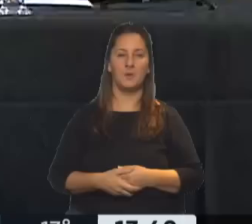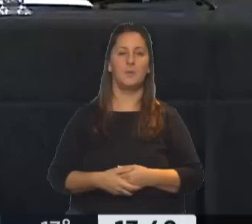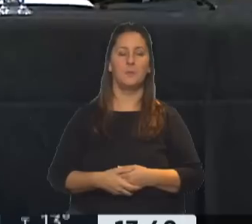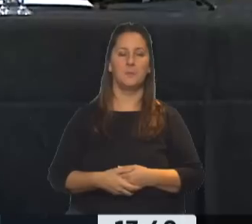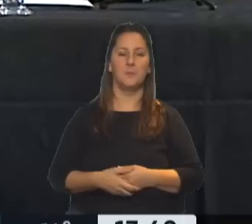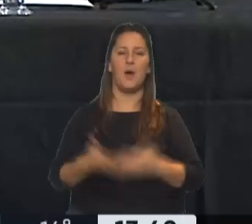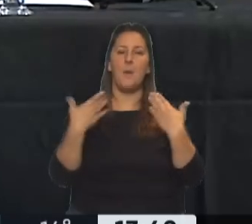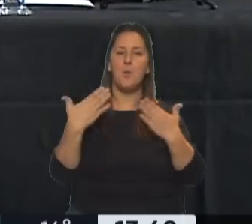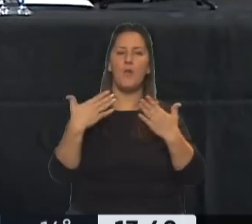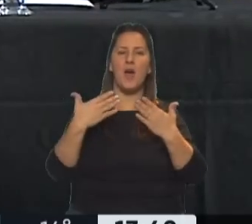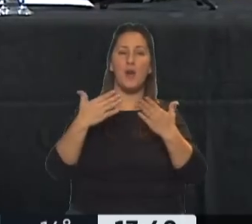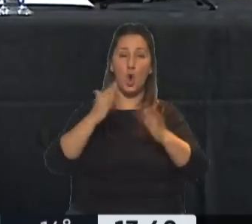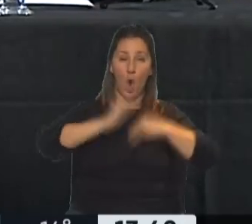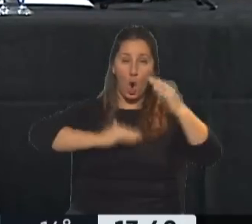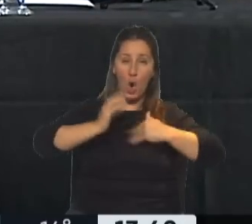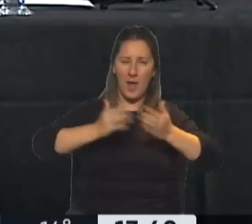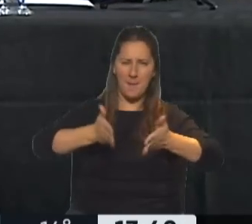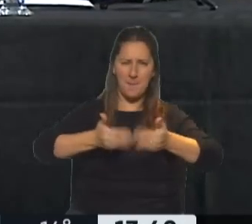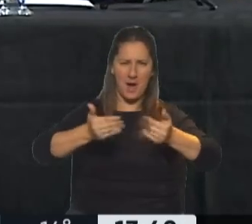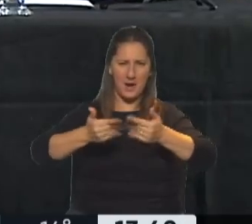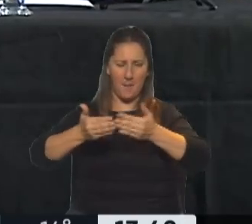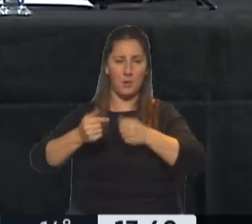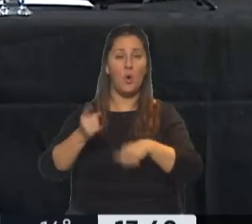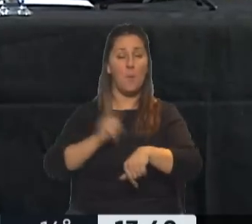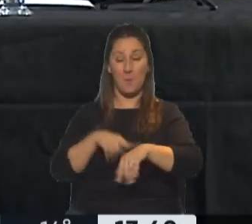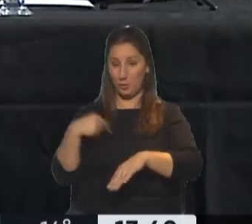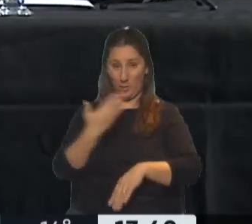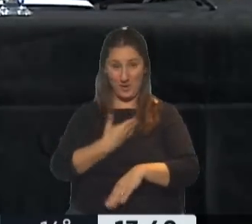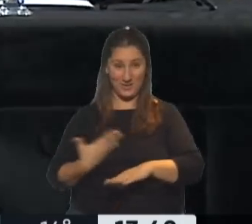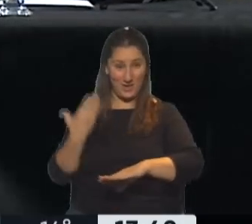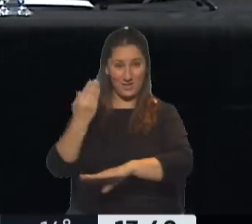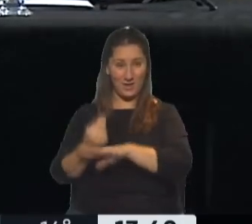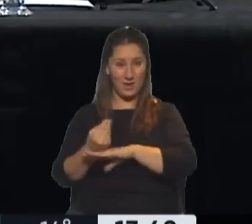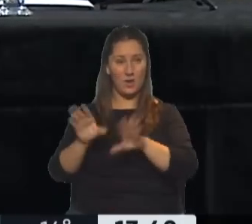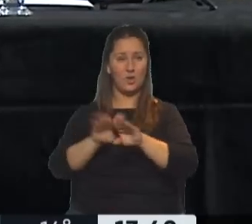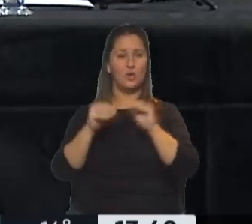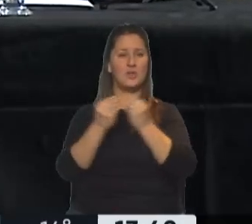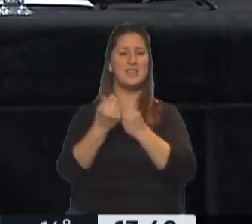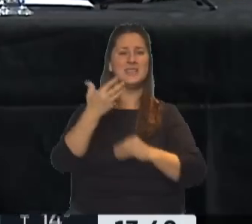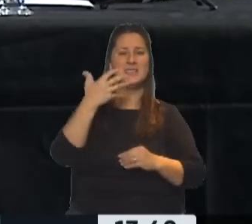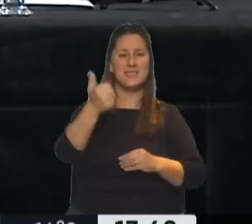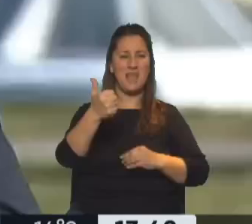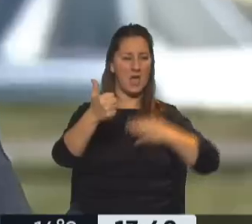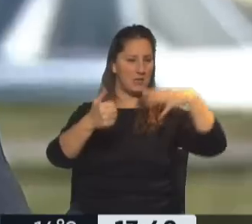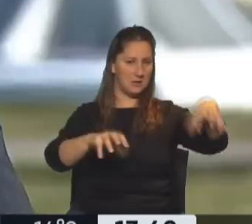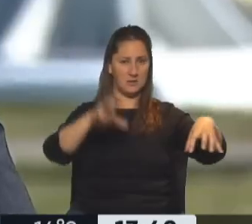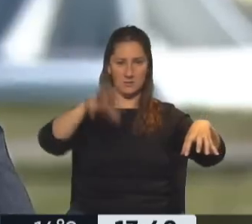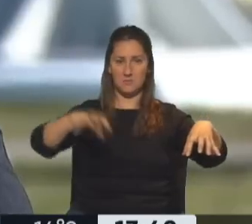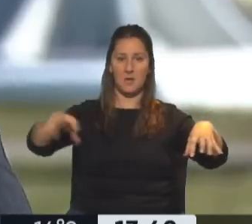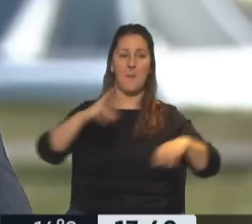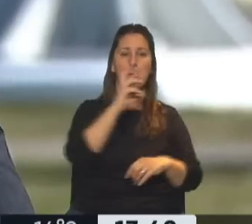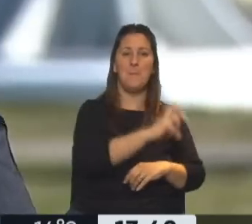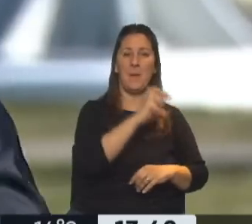hacer más rápido las obras. La historia fue que cuando llegamos nos encontramos, eran 6 corredores. 6 corredores que tenían las